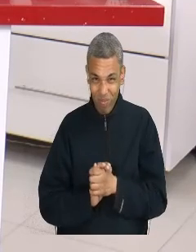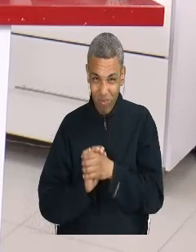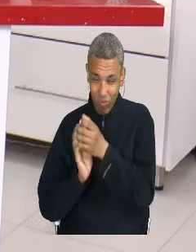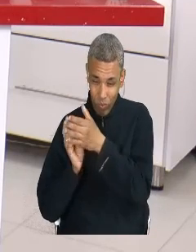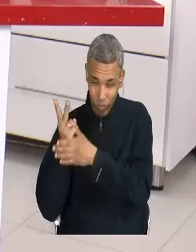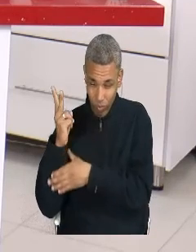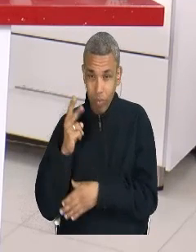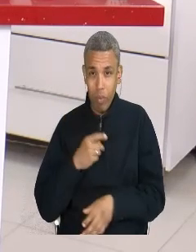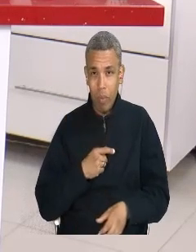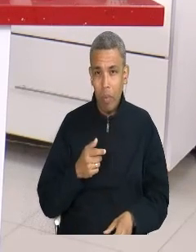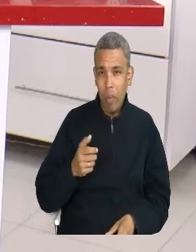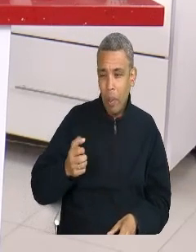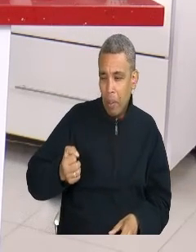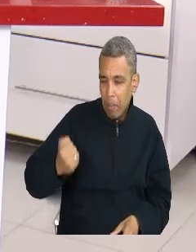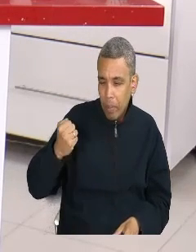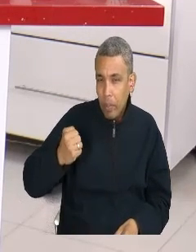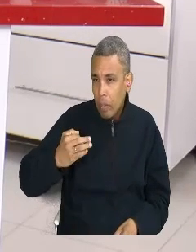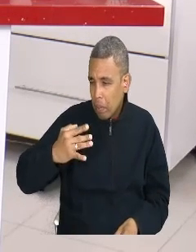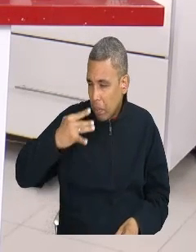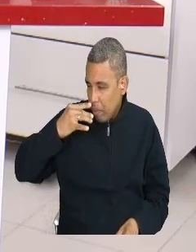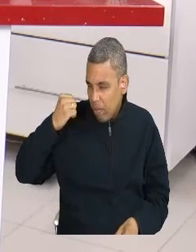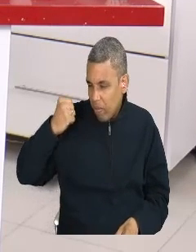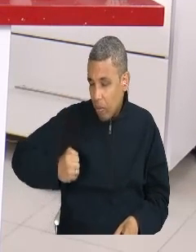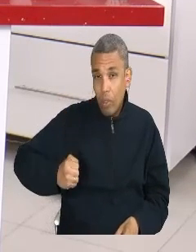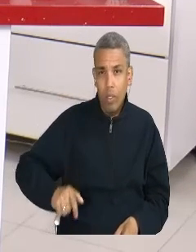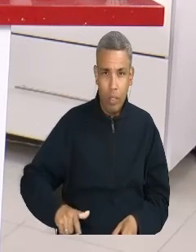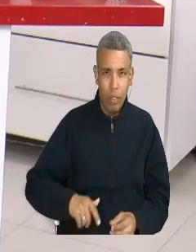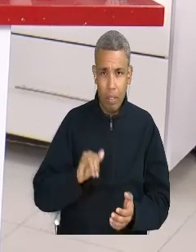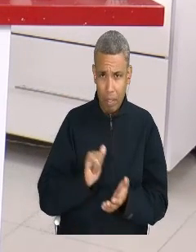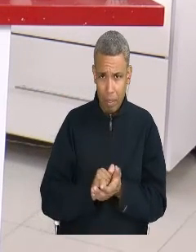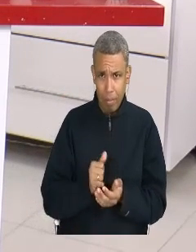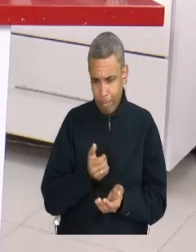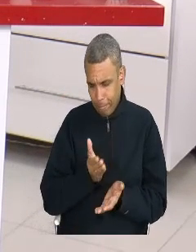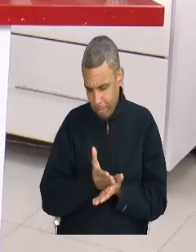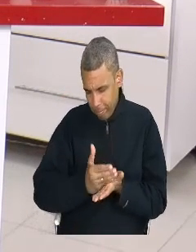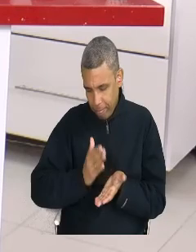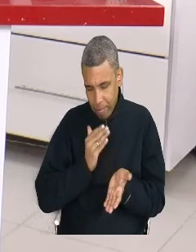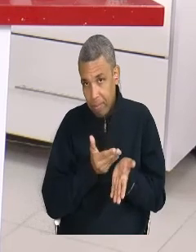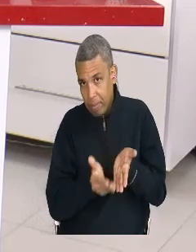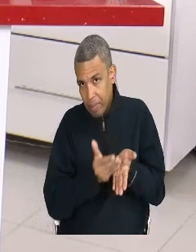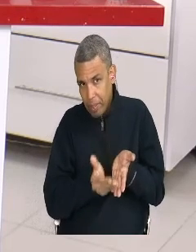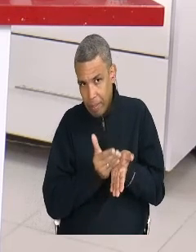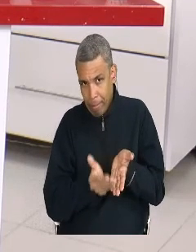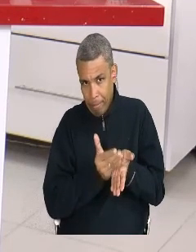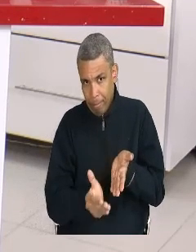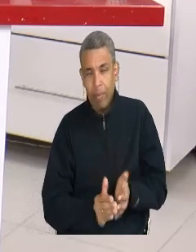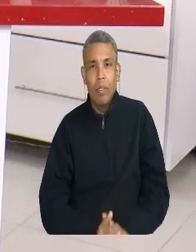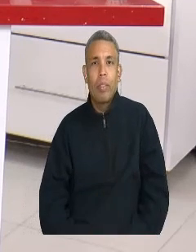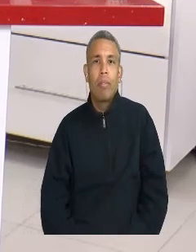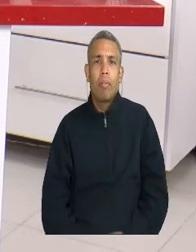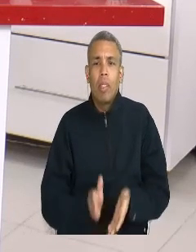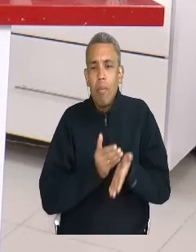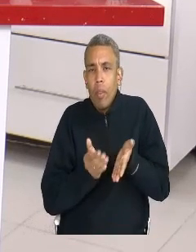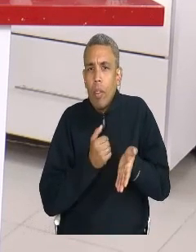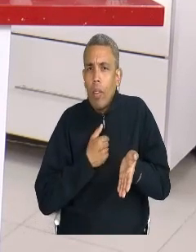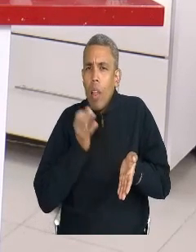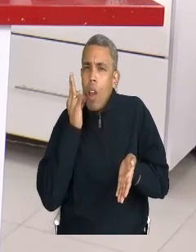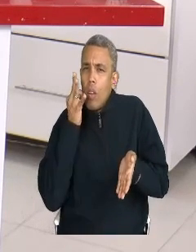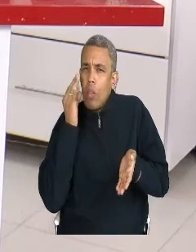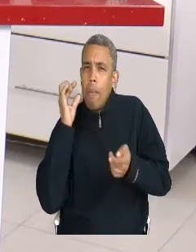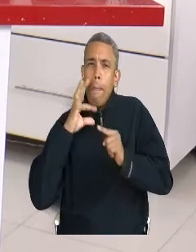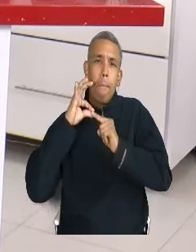adicionarle la mitad de cada producto de espinaca y de cilantro para que aporte su sabor en la cocción. Y